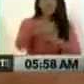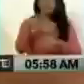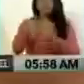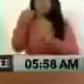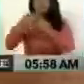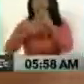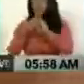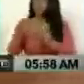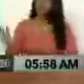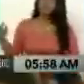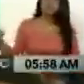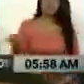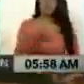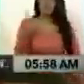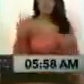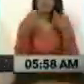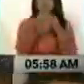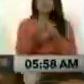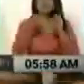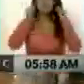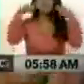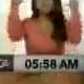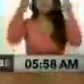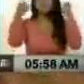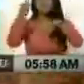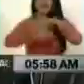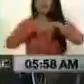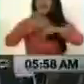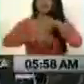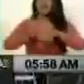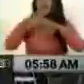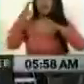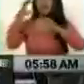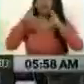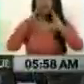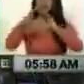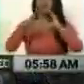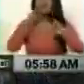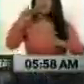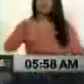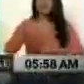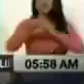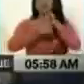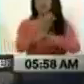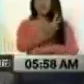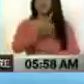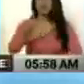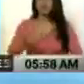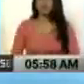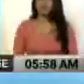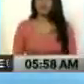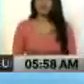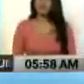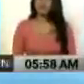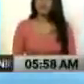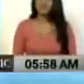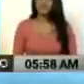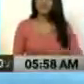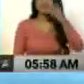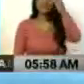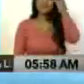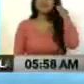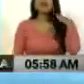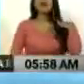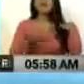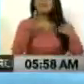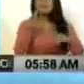internacionales para asumir como uno de los grandes temas la revolución comunicacional del siglo XXI. Y antes de